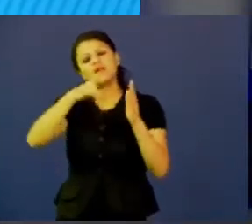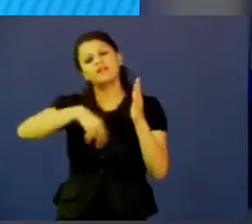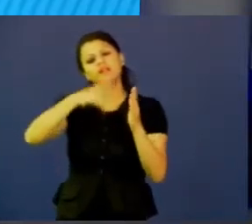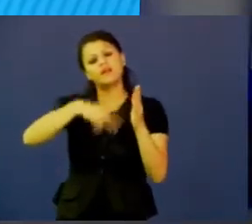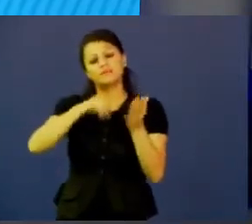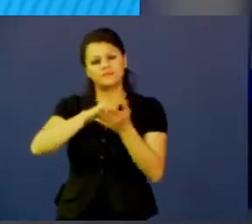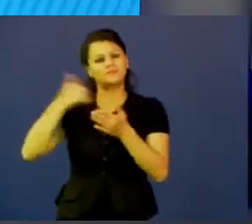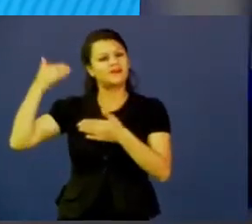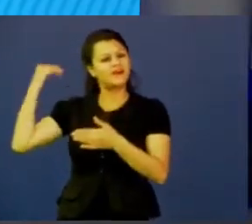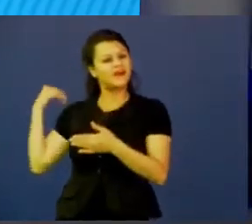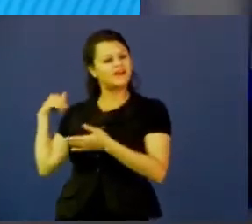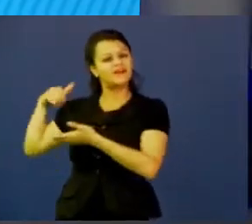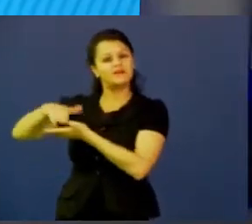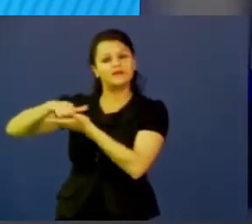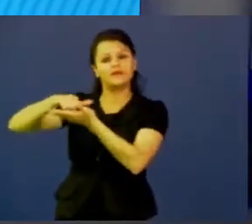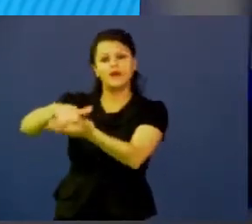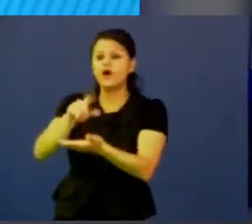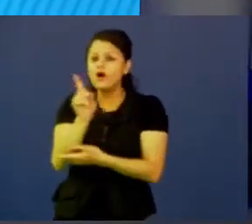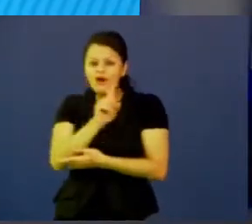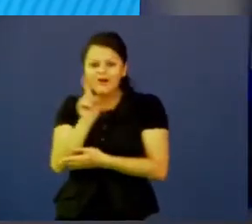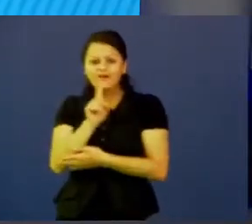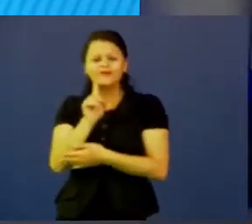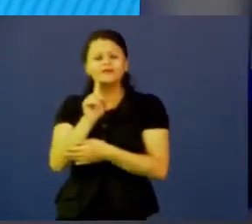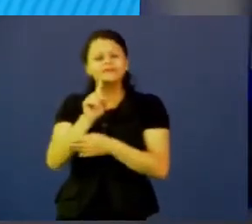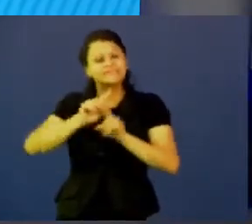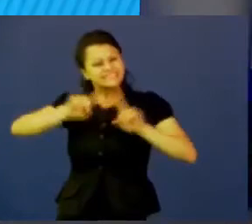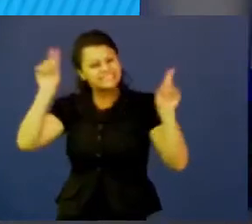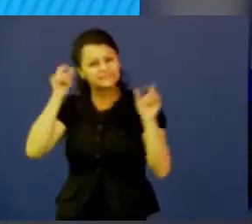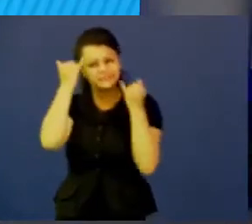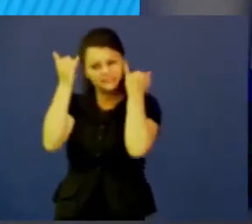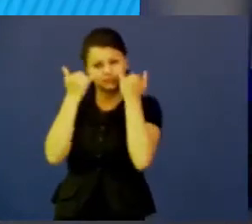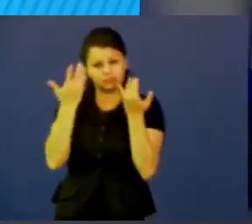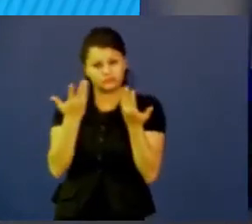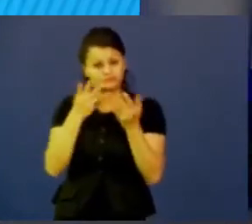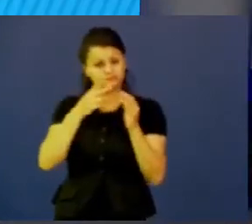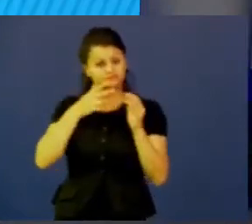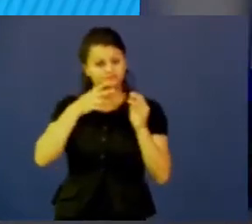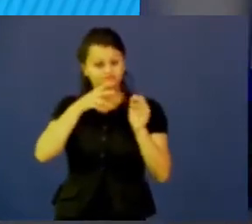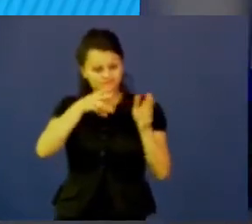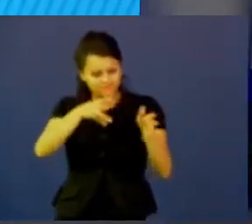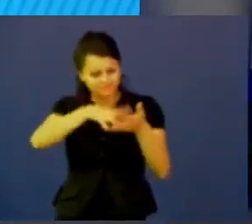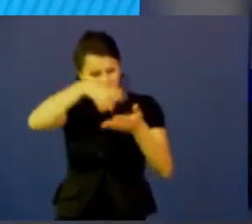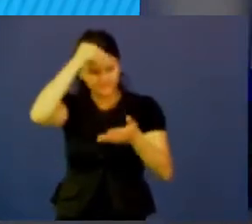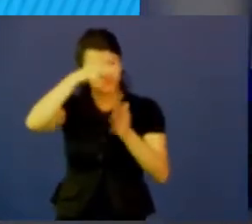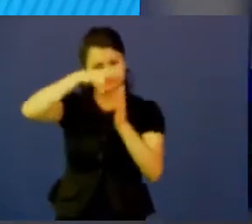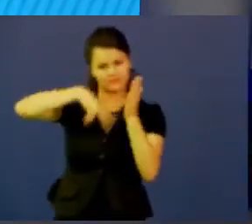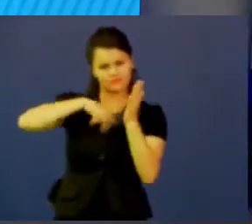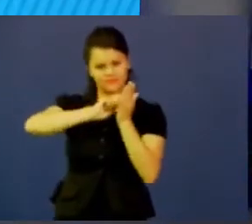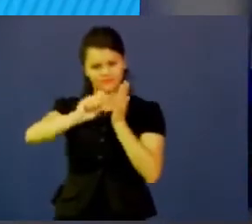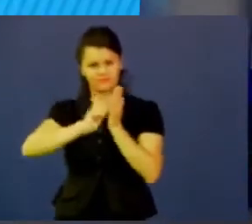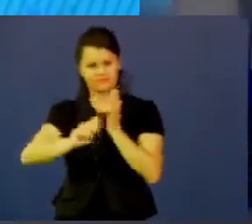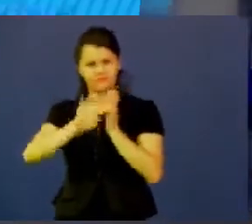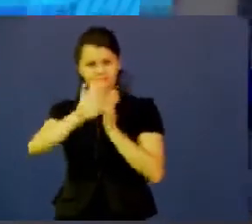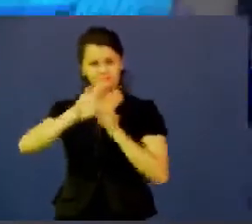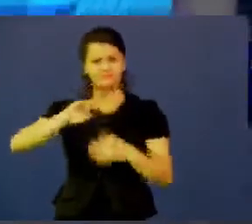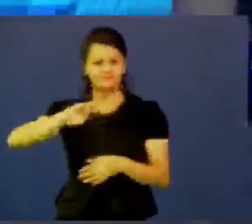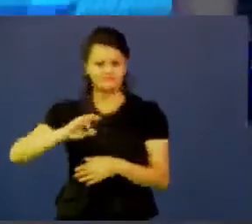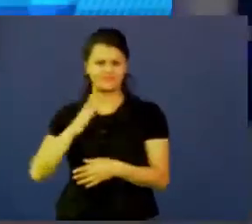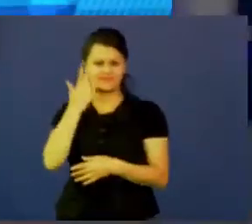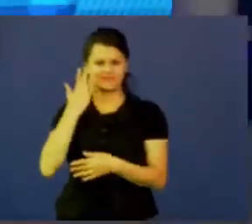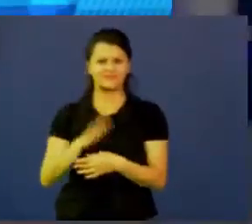tradicional, sino que les enseñemos esta lectura y escritura digital que está cambiando nuestros hábitos. Además, sabemos que la